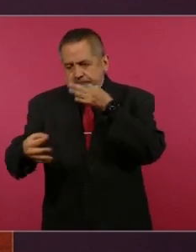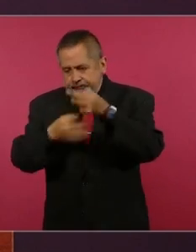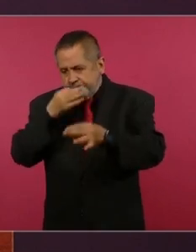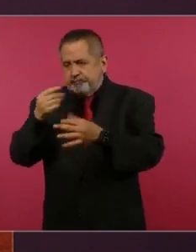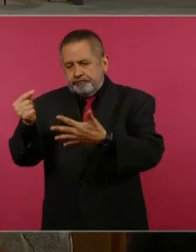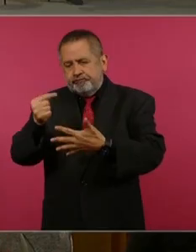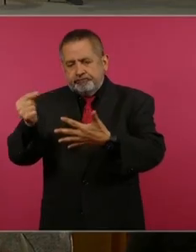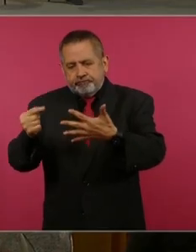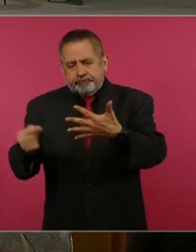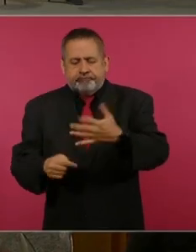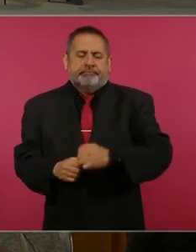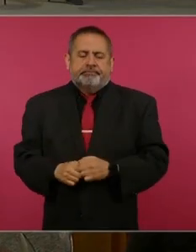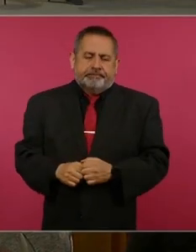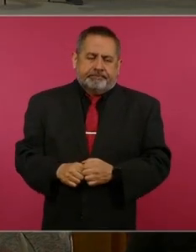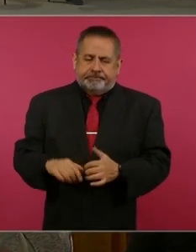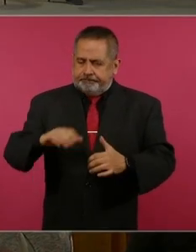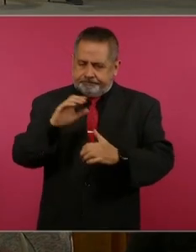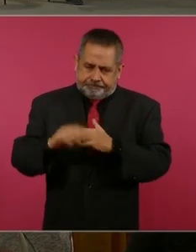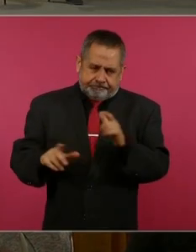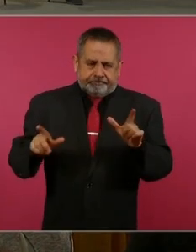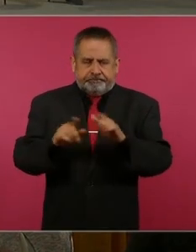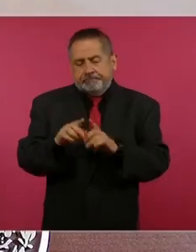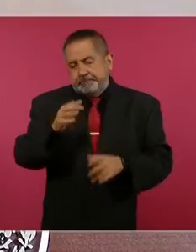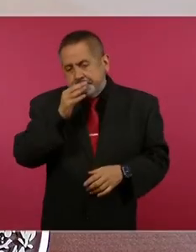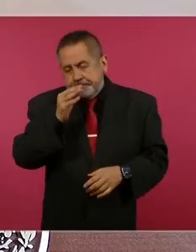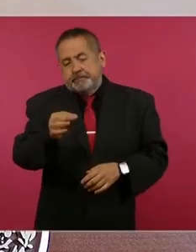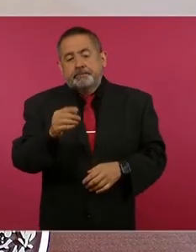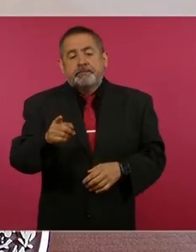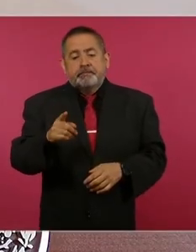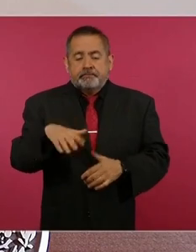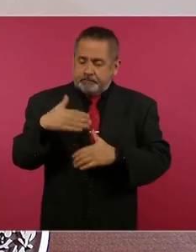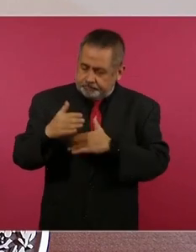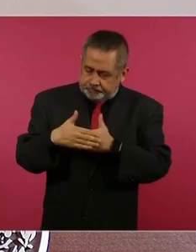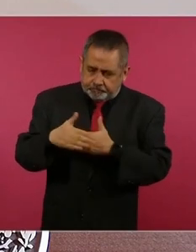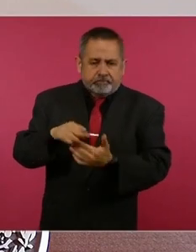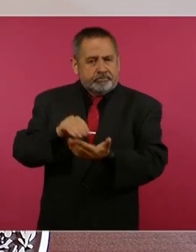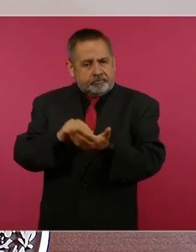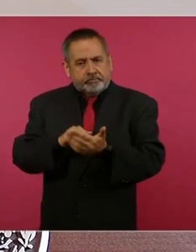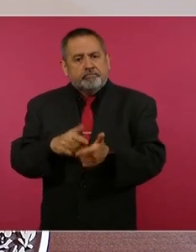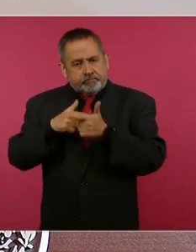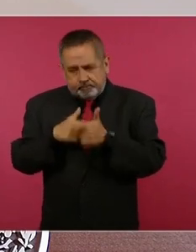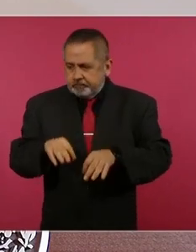avances. Cierro mi participación mencionando que vamos a continuar